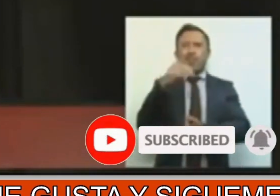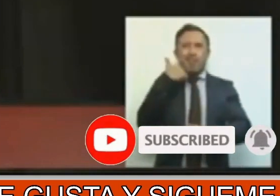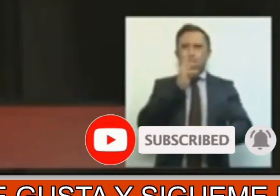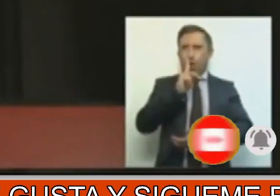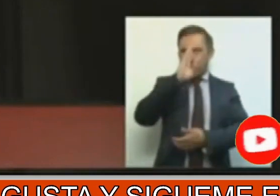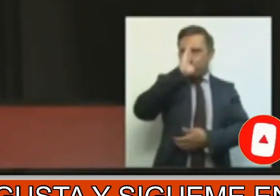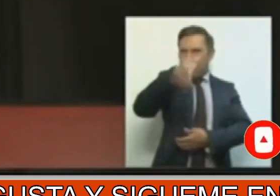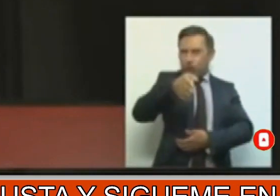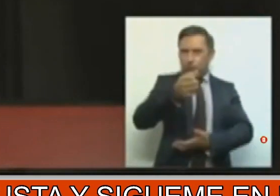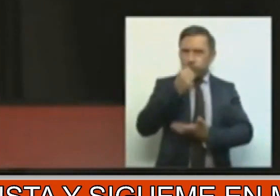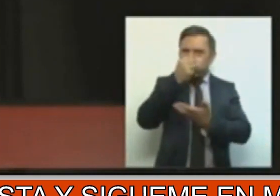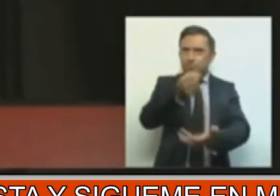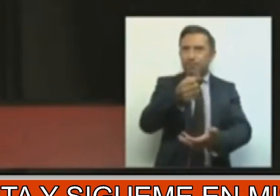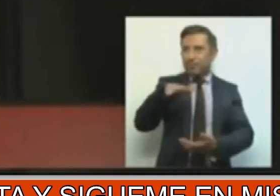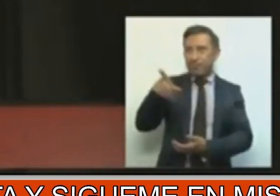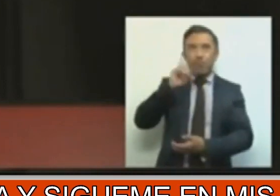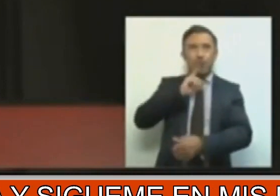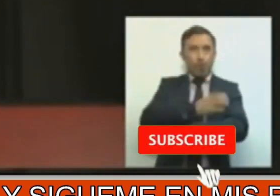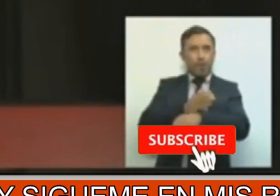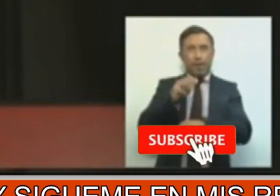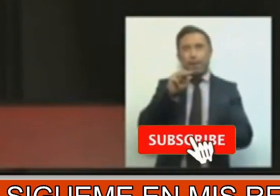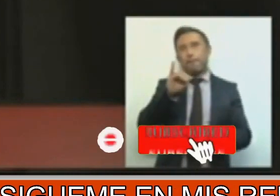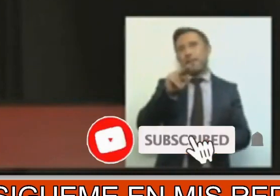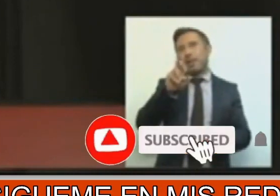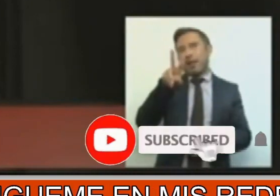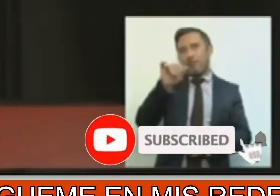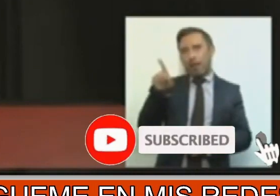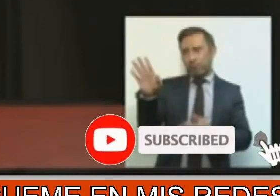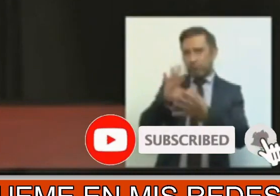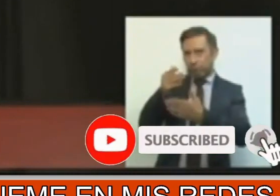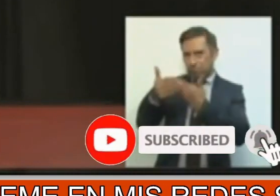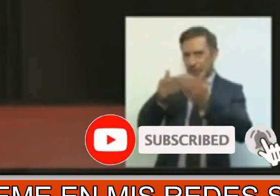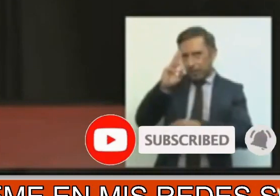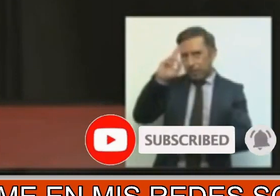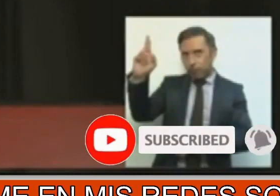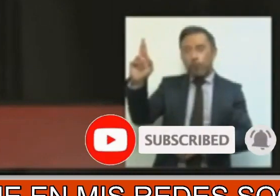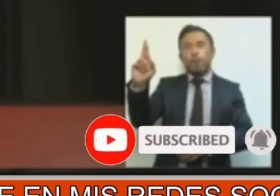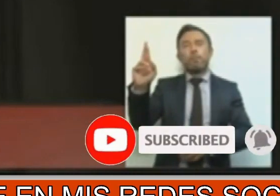compañera Minerva, que merece siempre todos nuestros respetos, ahí está el estudio